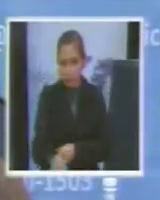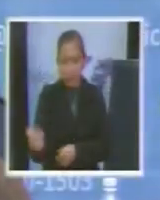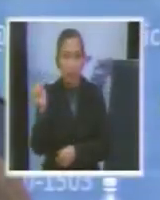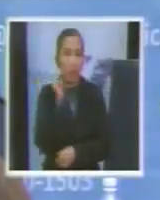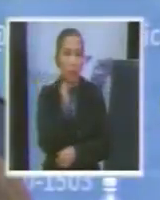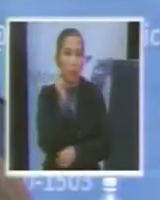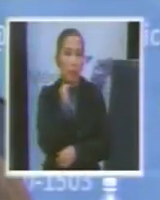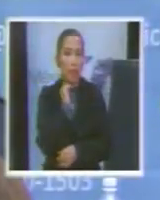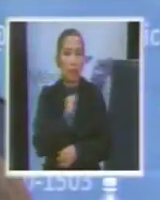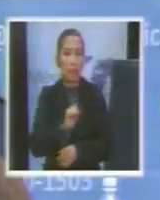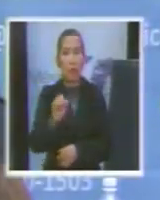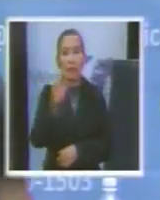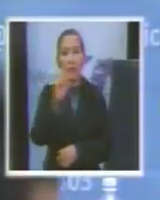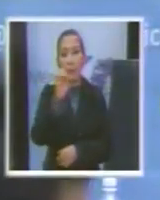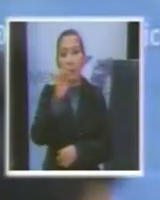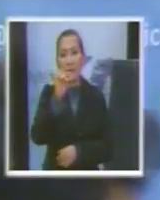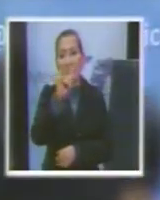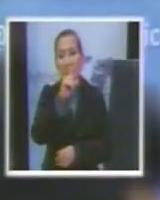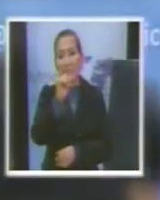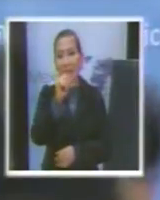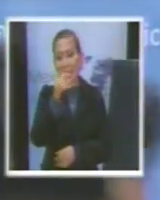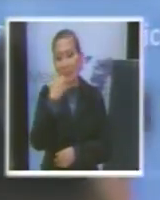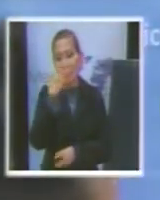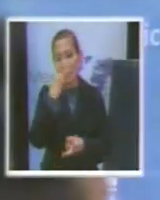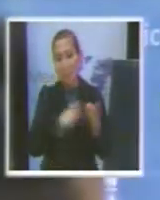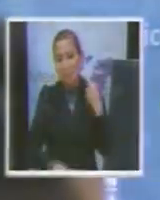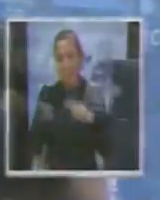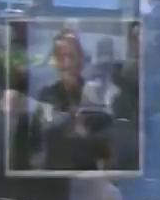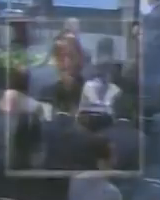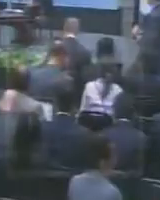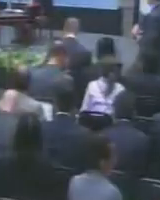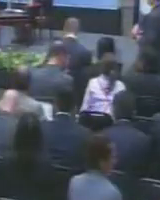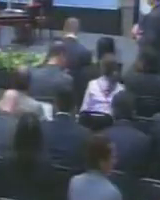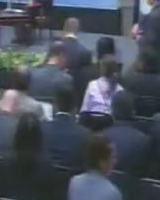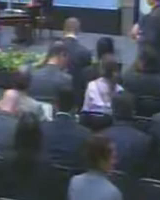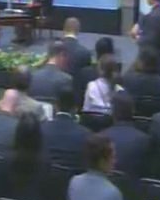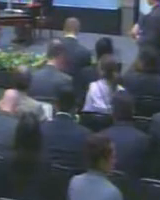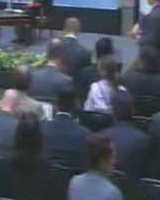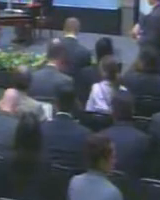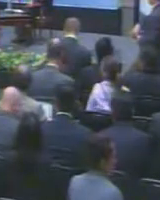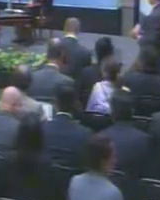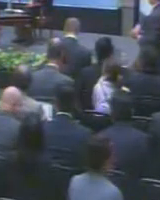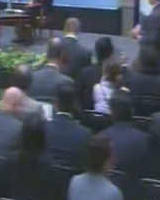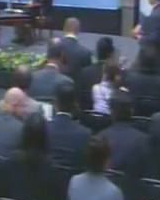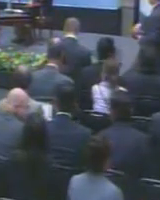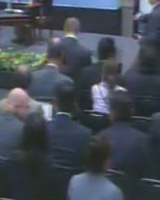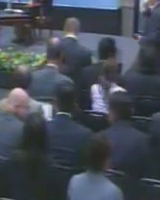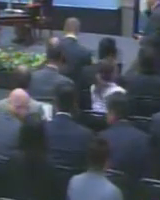Senador Rabindranath Salazar, le damos la bienvenida y agradecemos su presencia. Tiene la palabra.